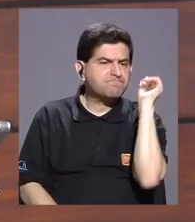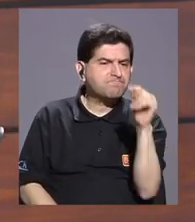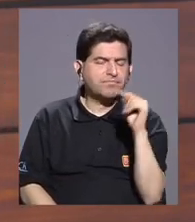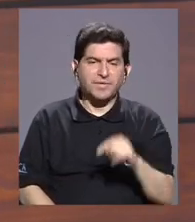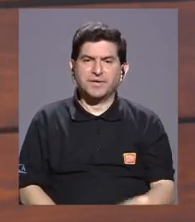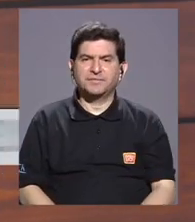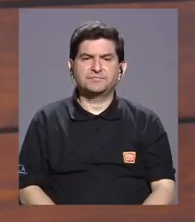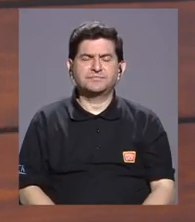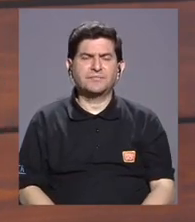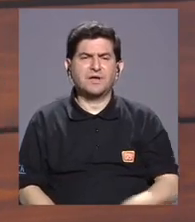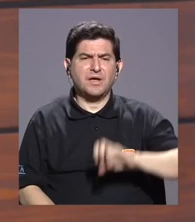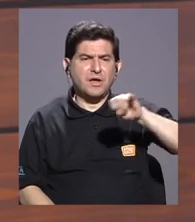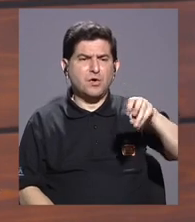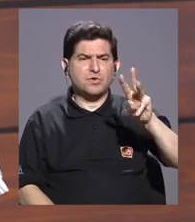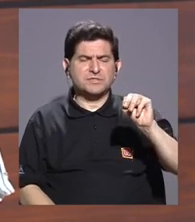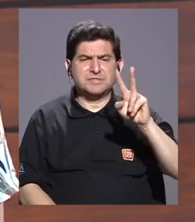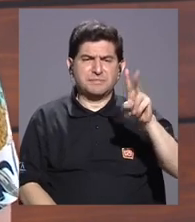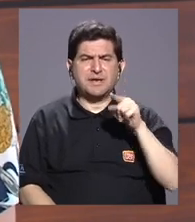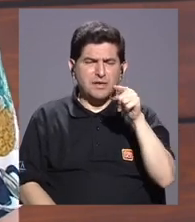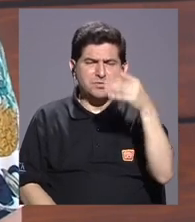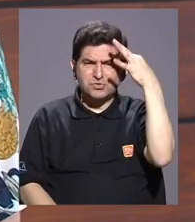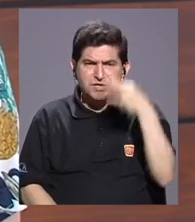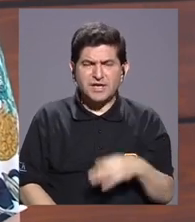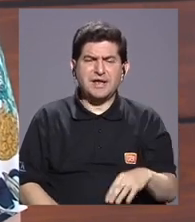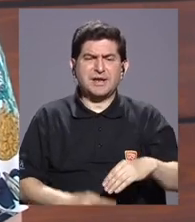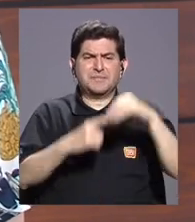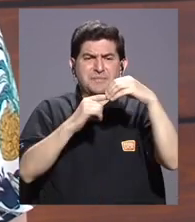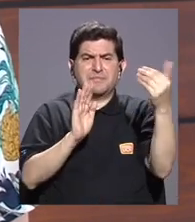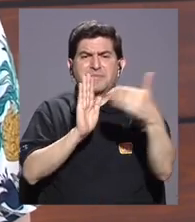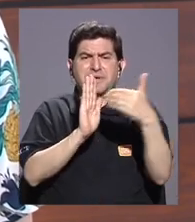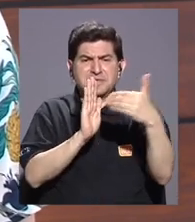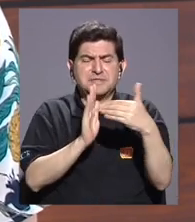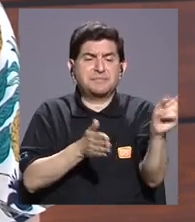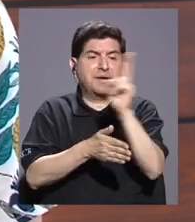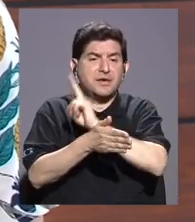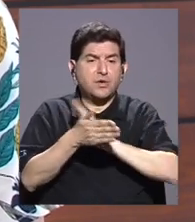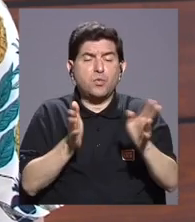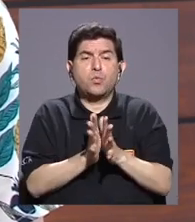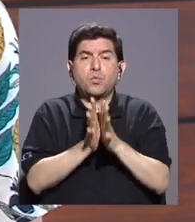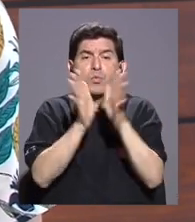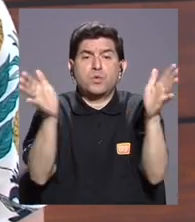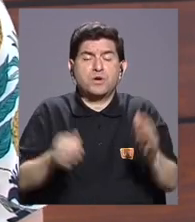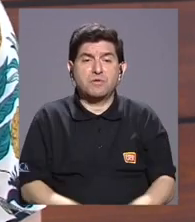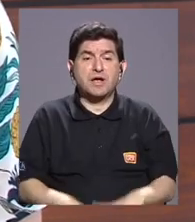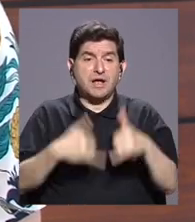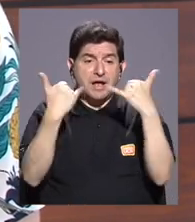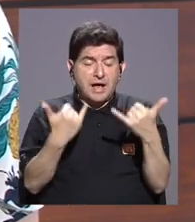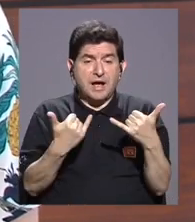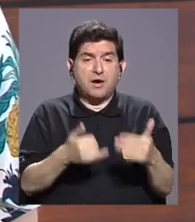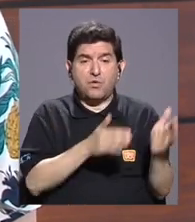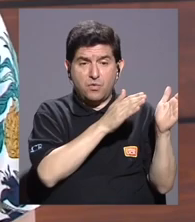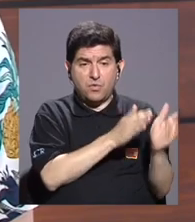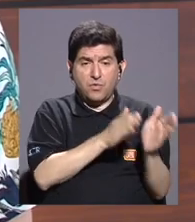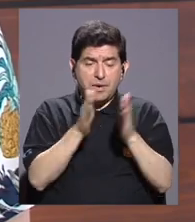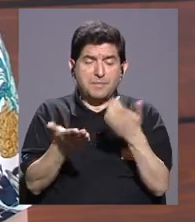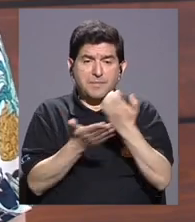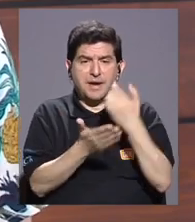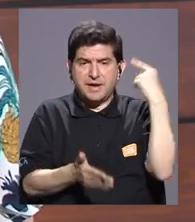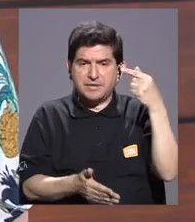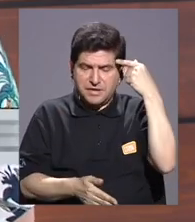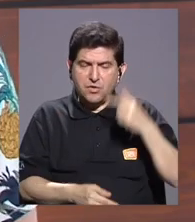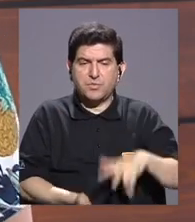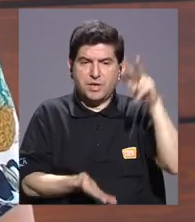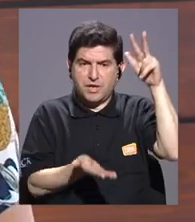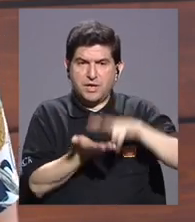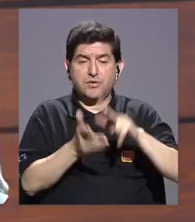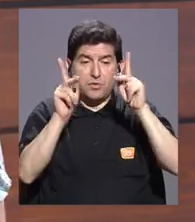una pregunta. Don José María, en su opinión, ¿cuáles son las principales afectaciones que se verán en las universidades públicas ahora que el plan fiscal se aprobó?